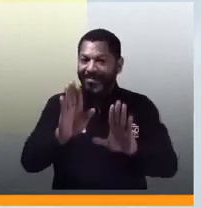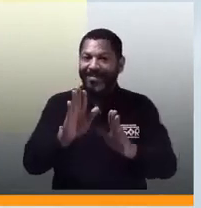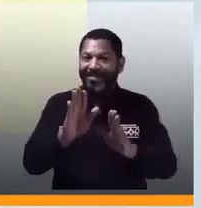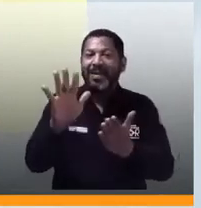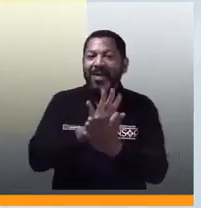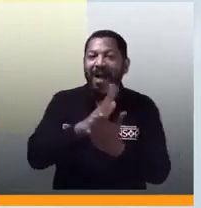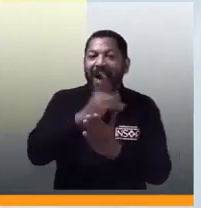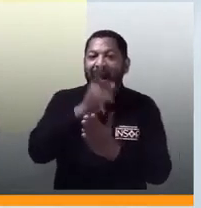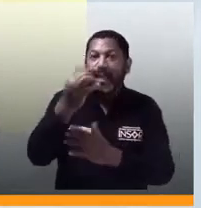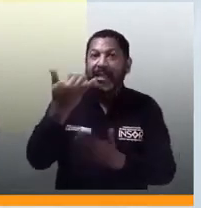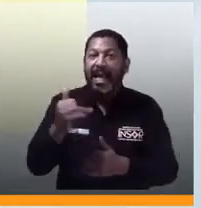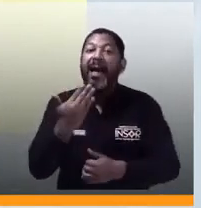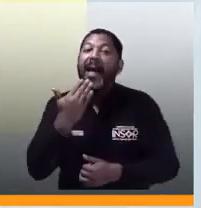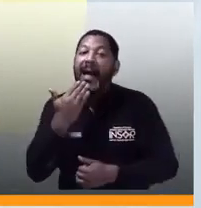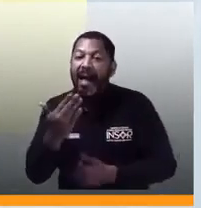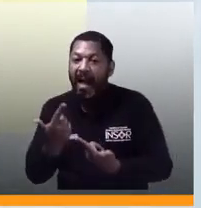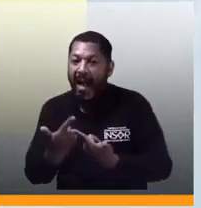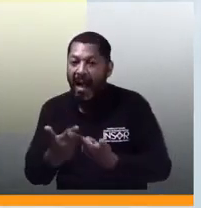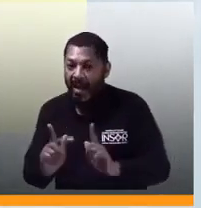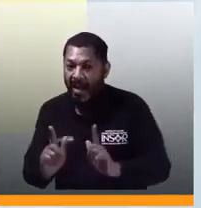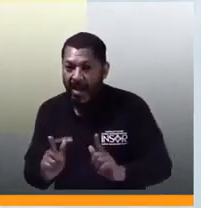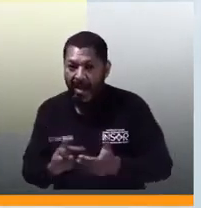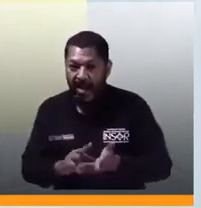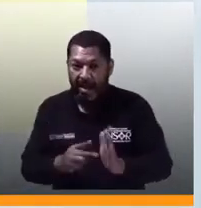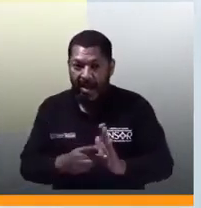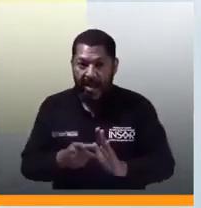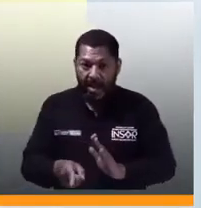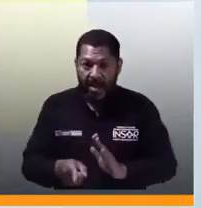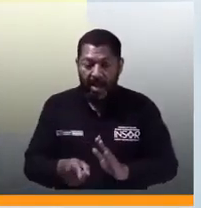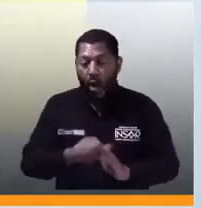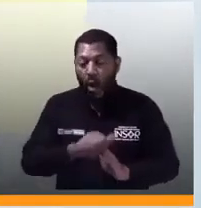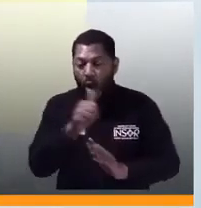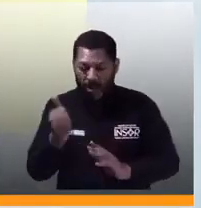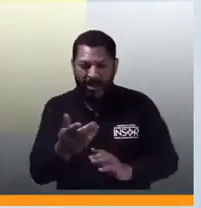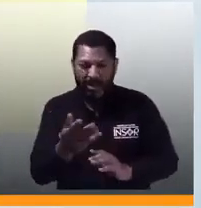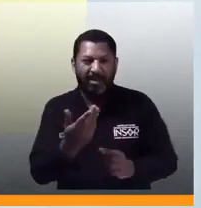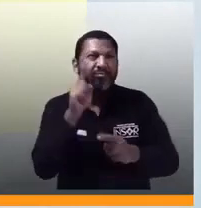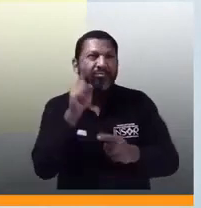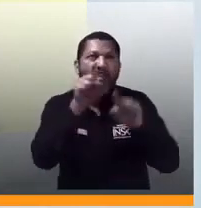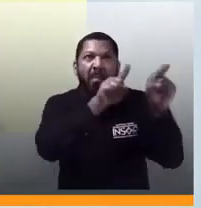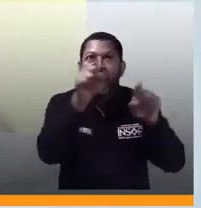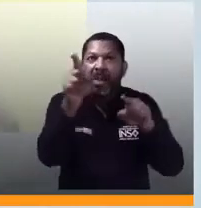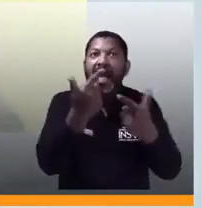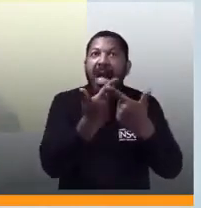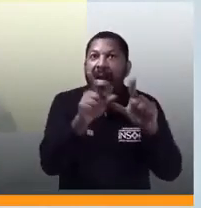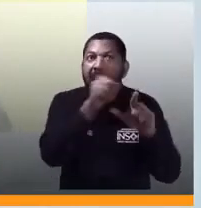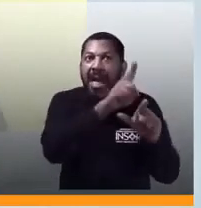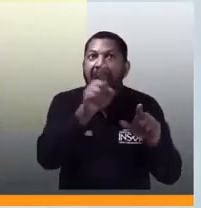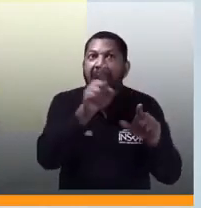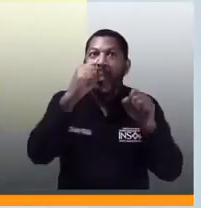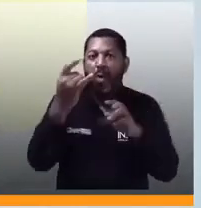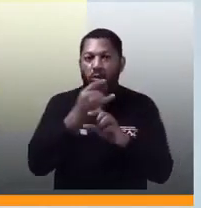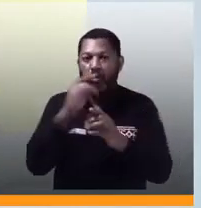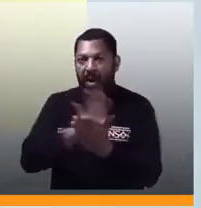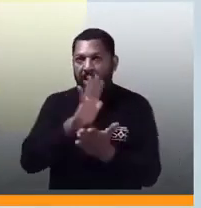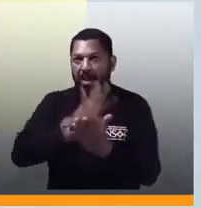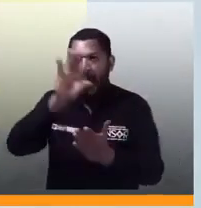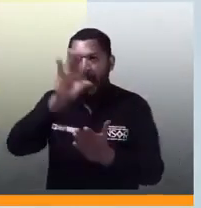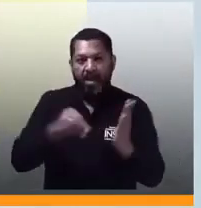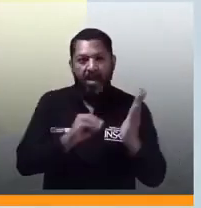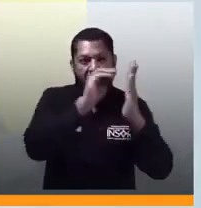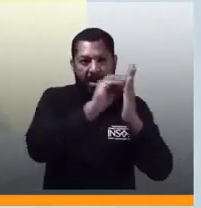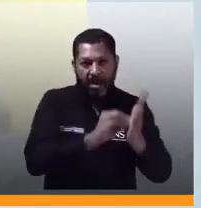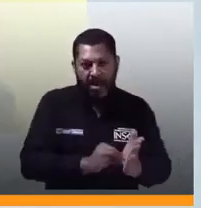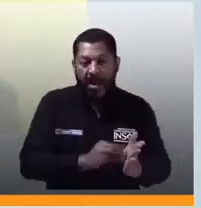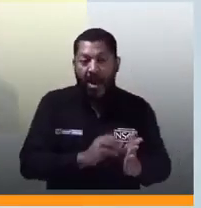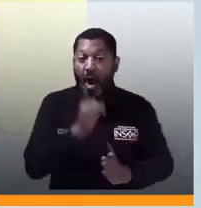que tengan licencias abiertas, como las licencias Creative Commons, y de la misma manera los materiales que nosotros producimos,